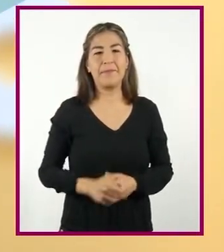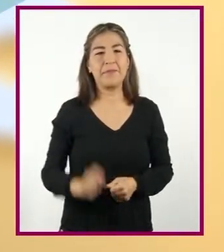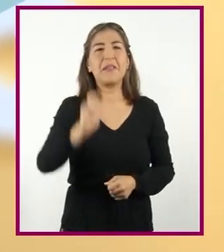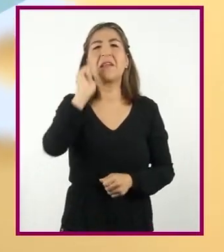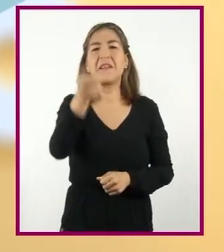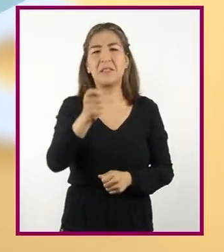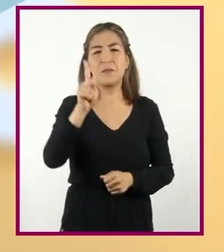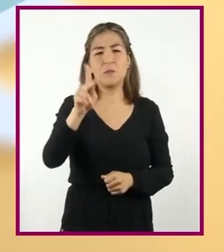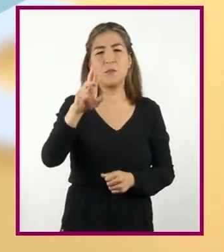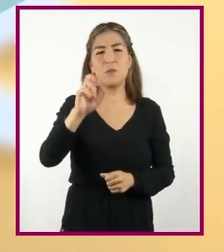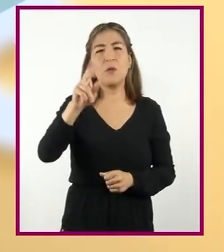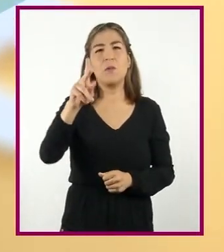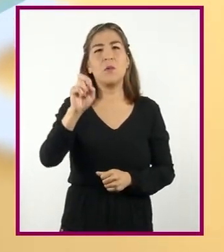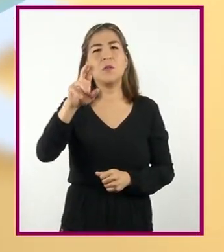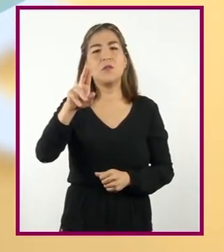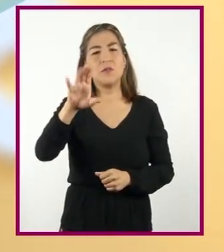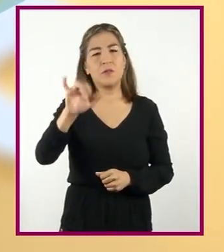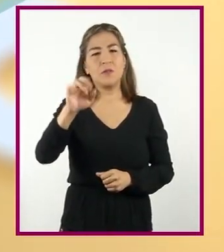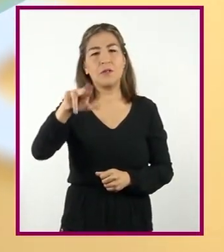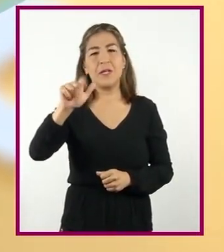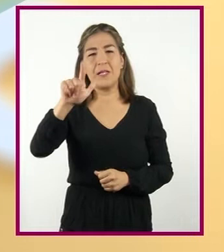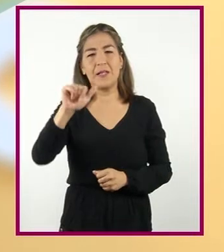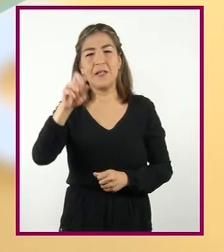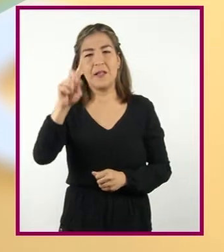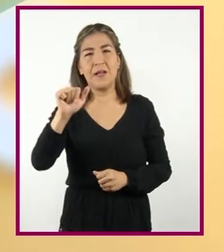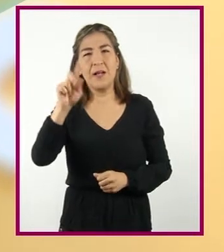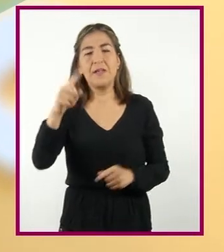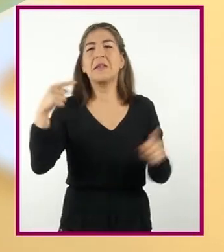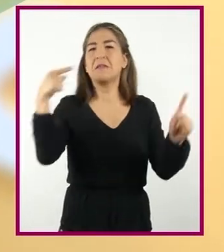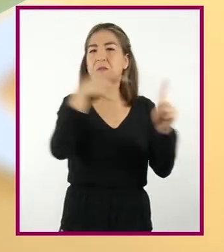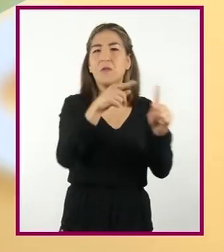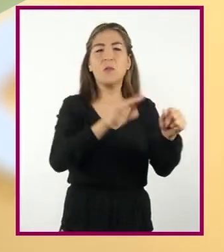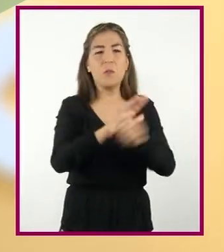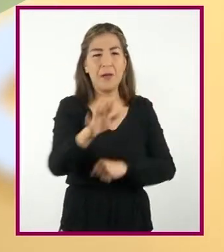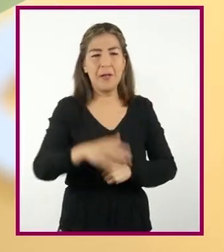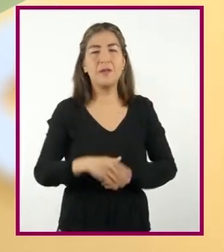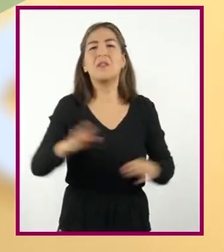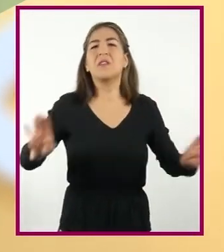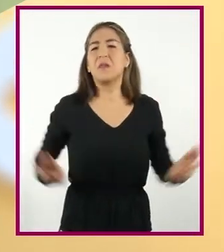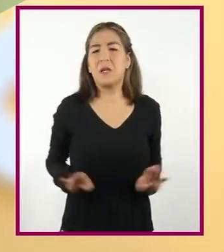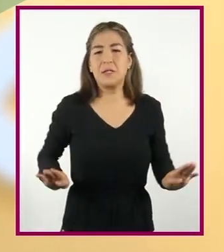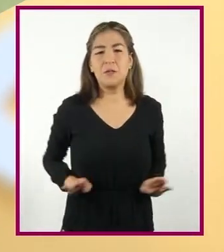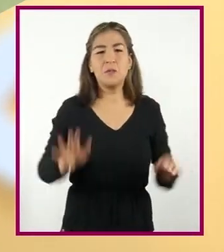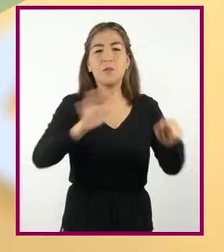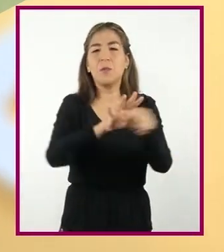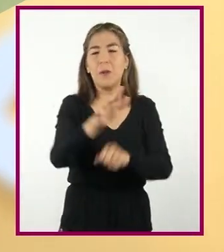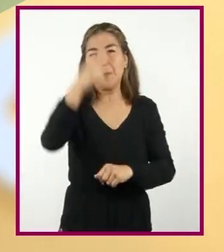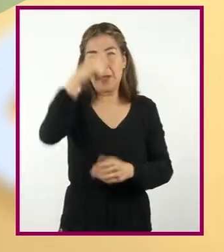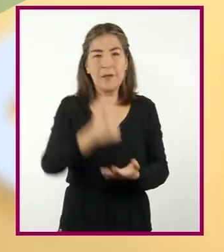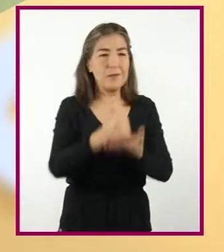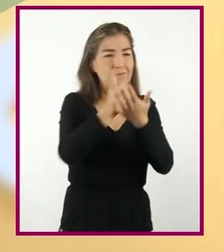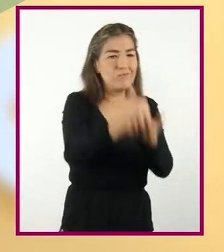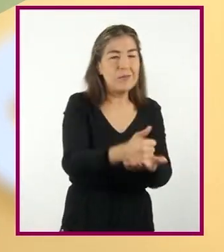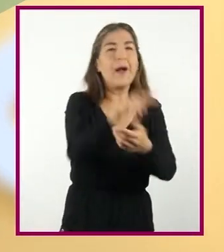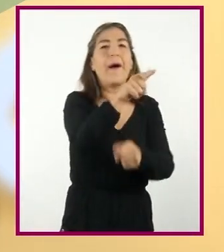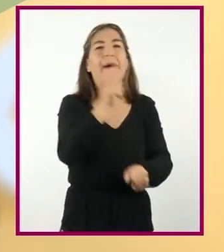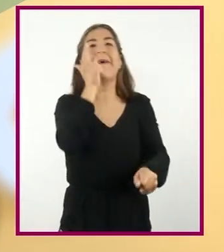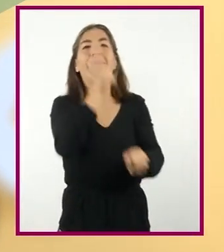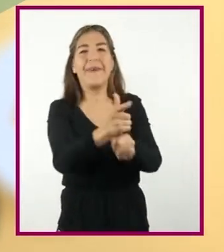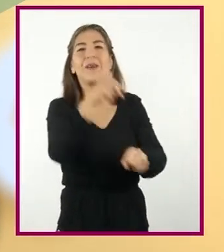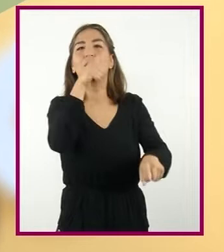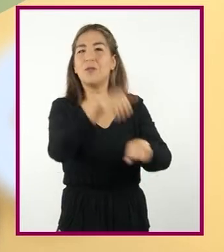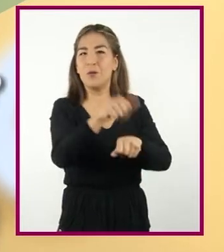la proporcionalidad directa? ¿Qué características ayudan a identificar cuándo una situación es de proporcionalidad